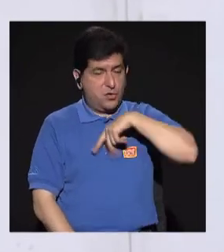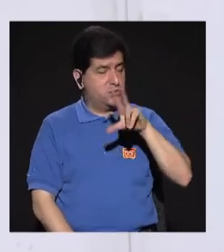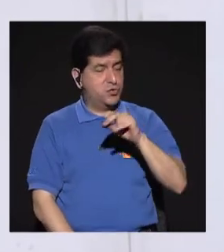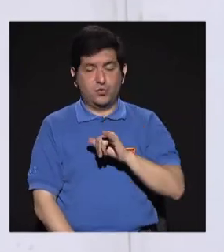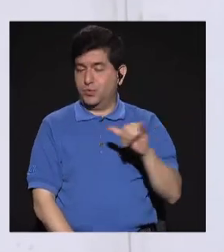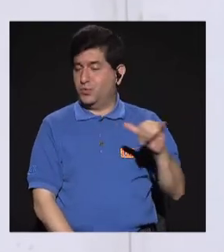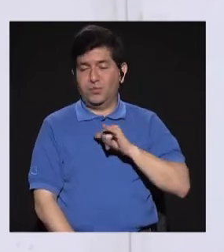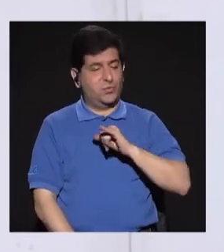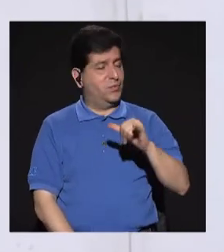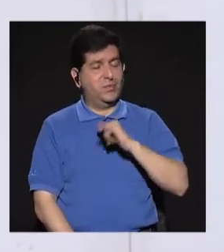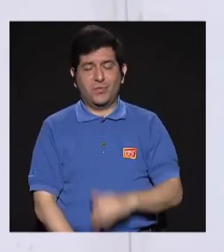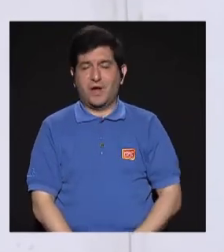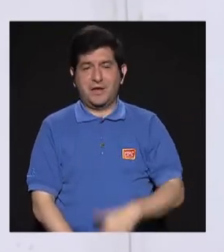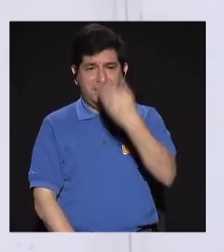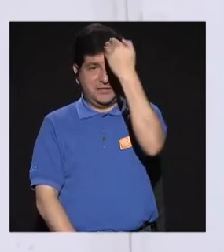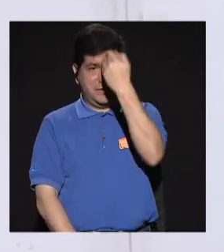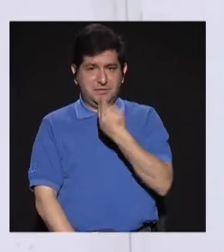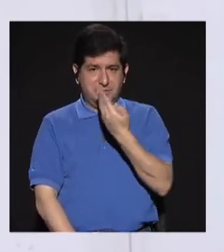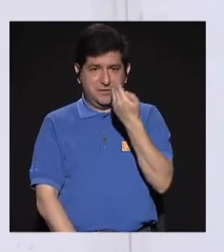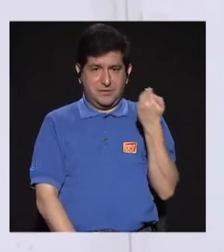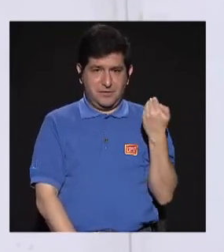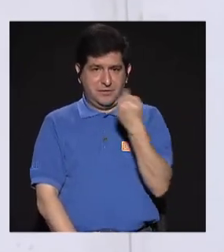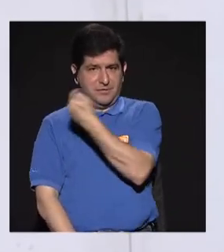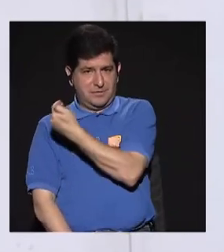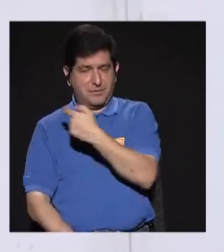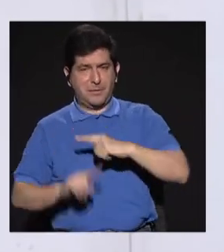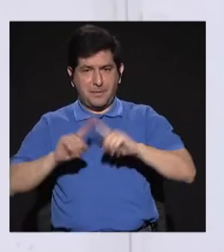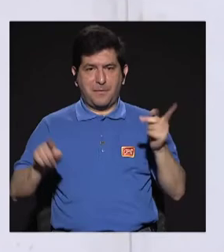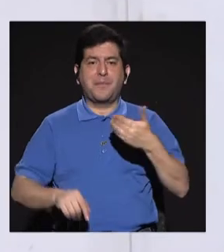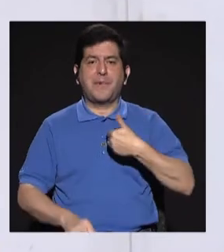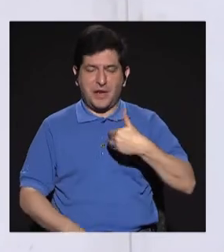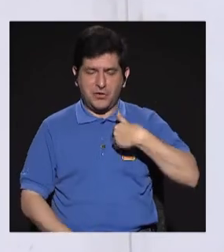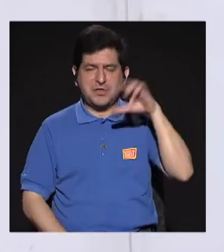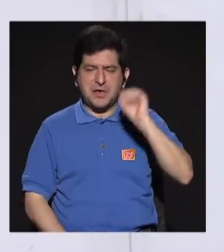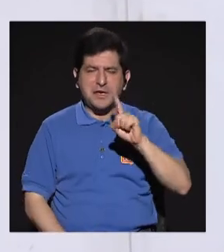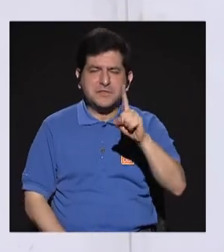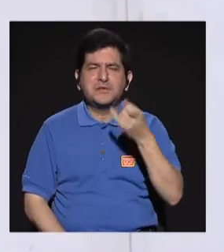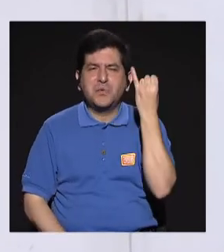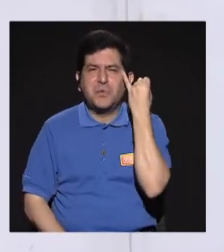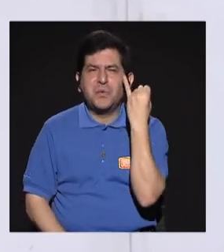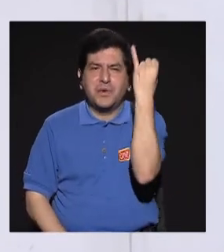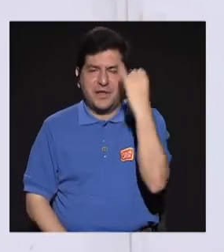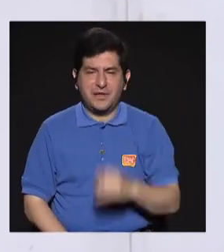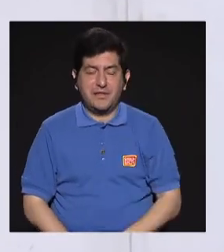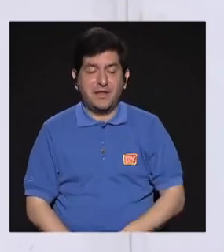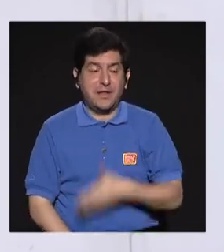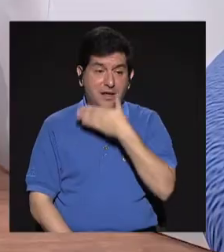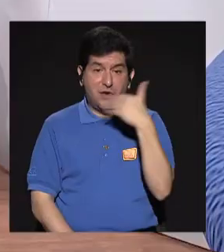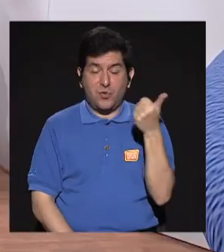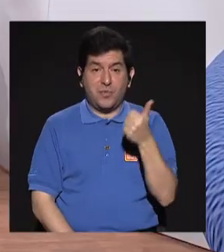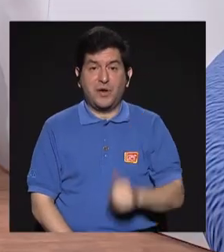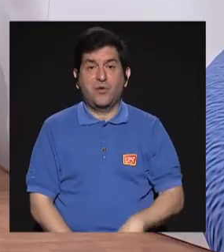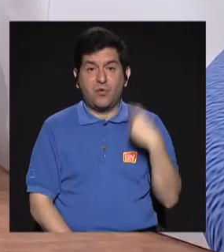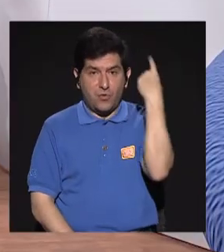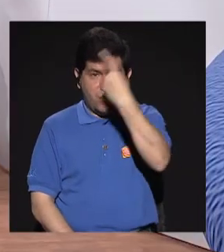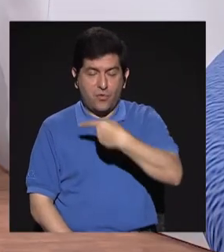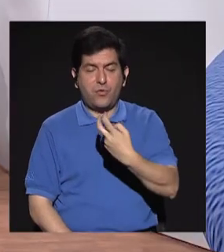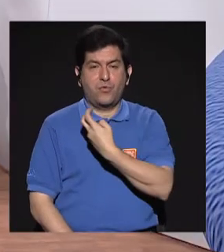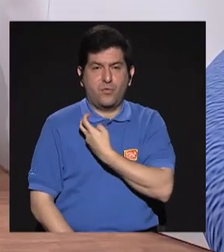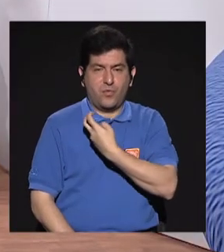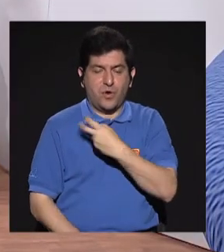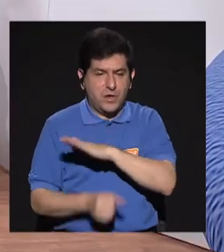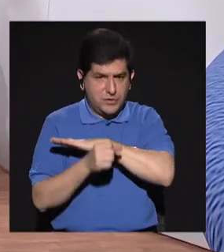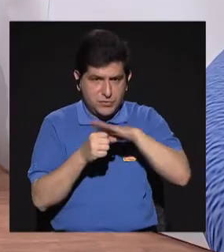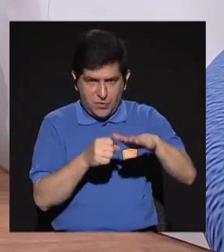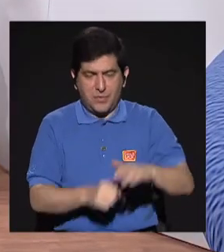no somos iguales verdad no somos geométricos pero ya tenemos cuando menos un margen lo ideal es que el cráneo esté